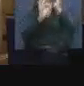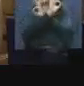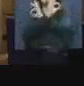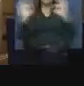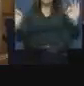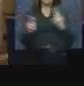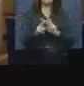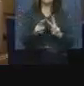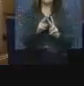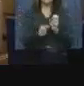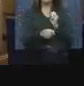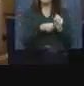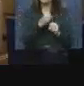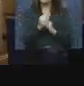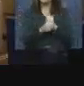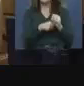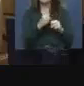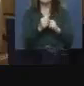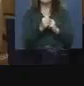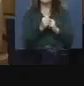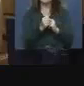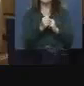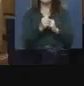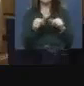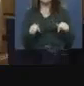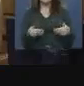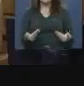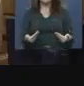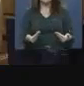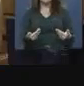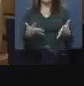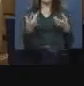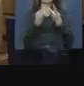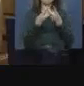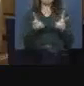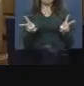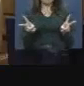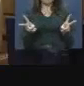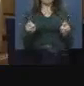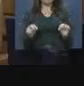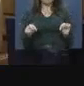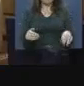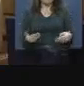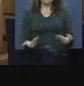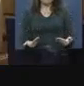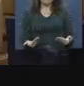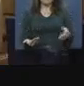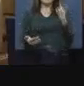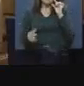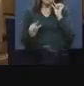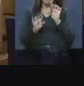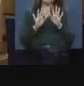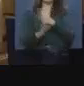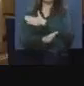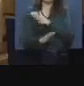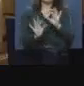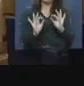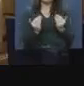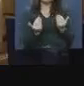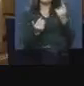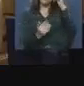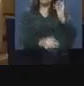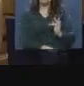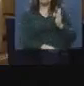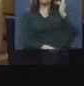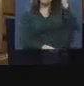vista desde hace varias décadas. Hoy somos algo más libres, hoy estamos algo más esperanzados en el futuro